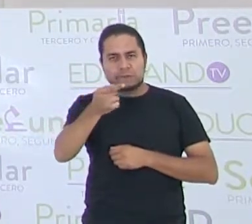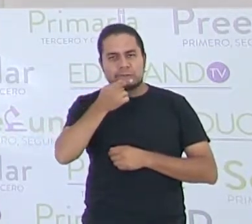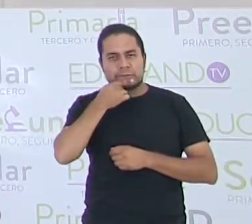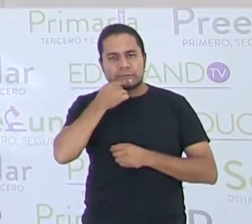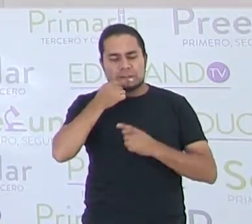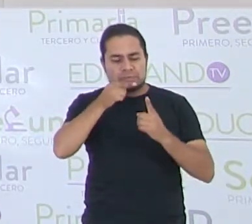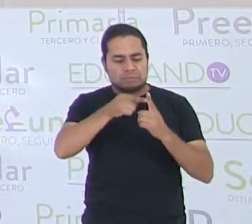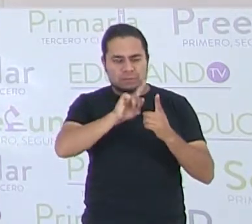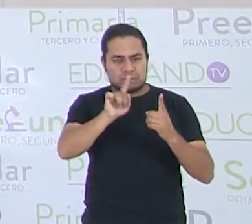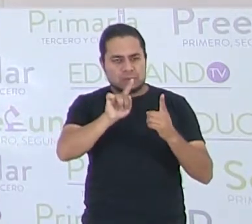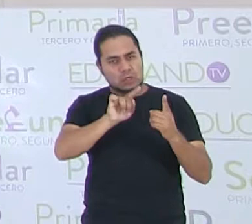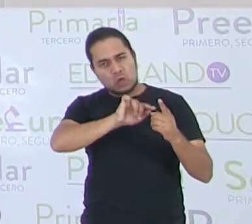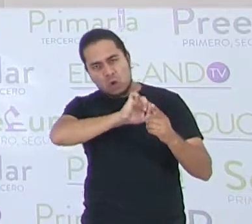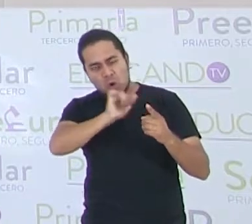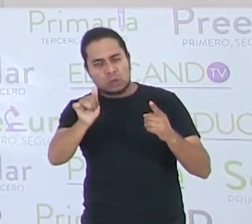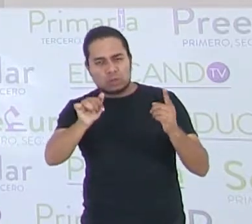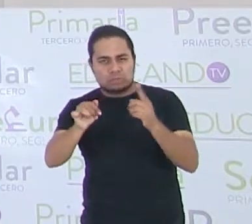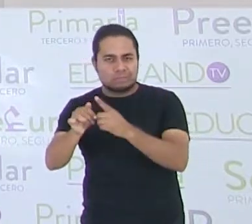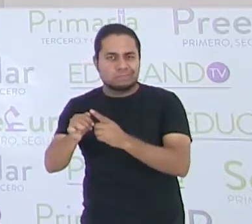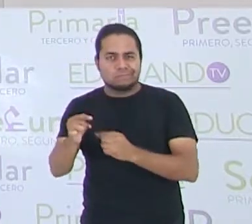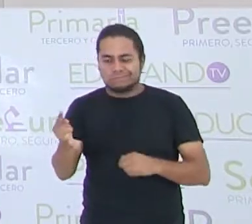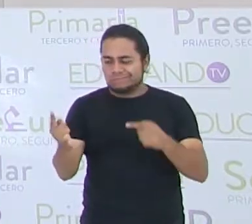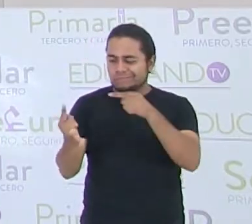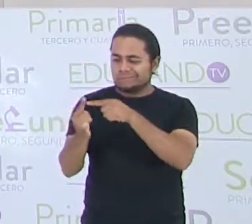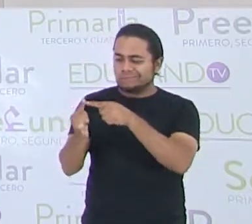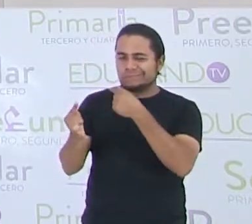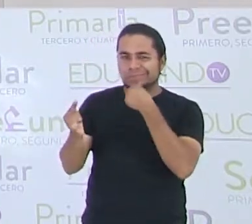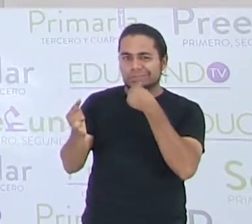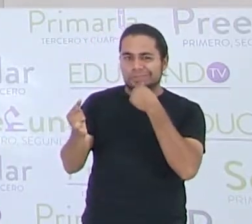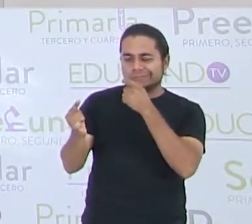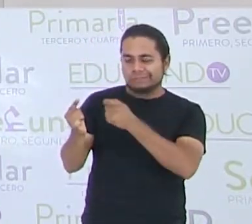a él. Vamos a poner que es débil,